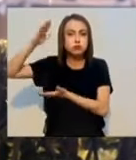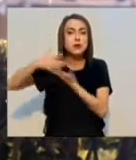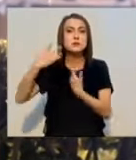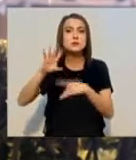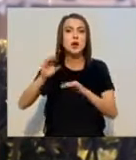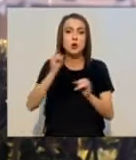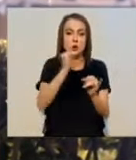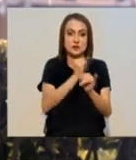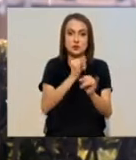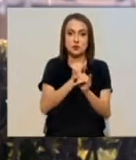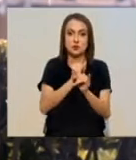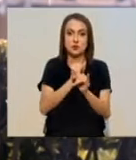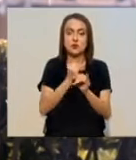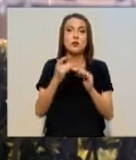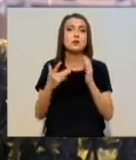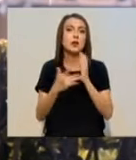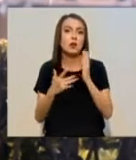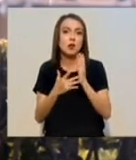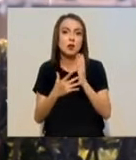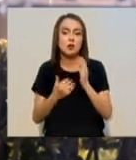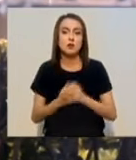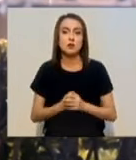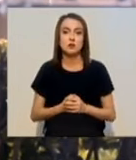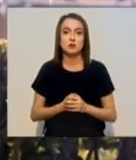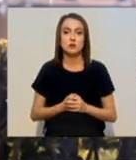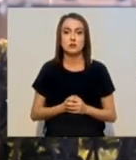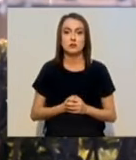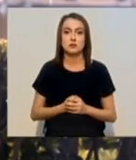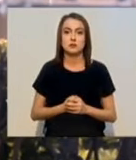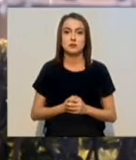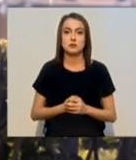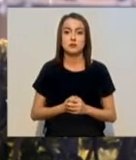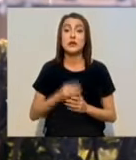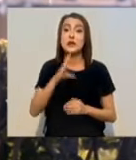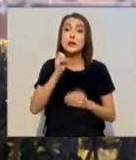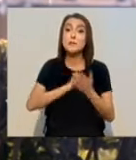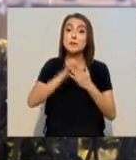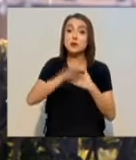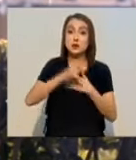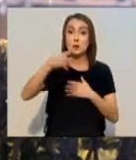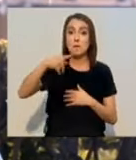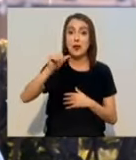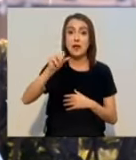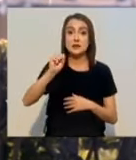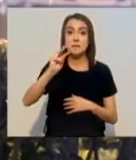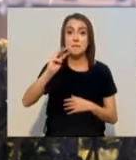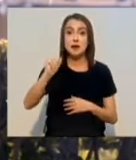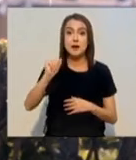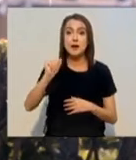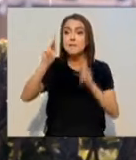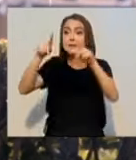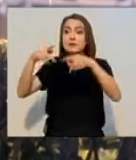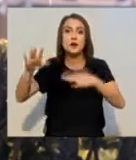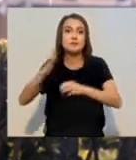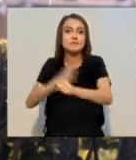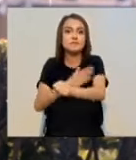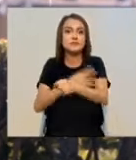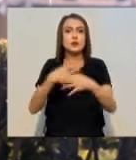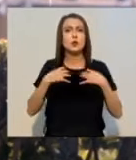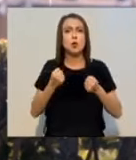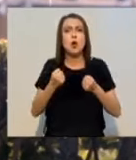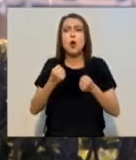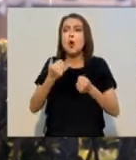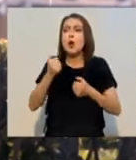dando con el Instituto Tecnológico y el proyecto del plasma en pacientes recuperados. ¿Cuánto